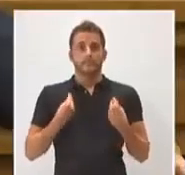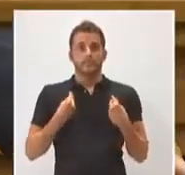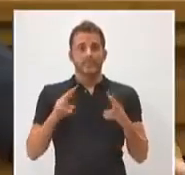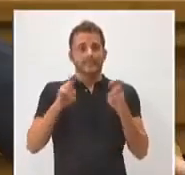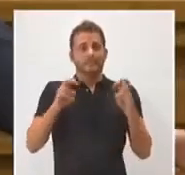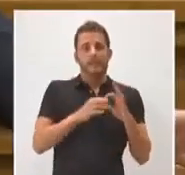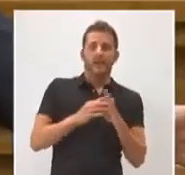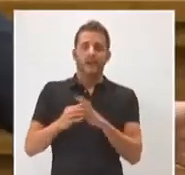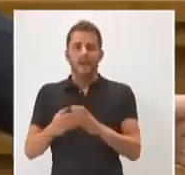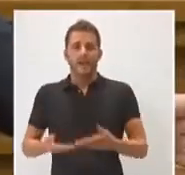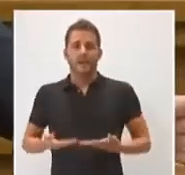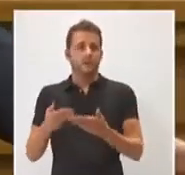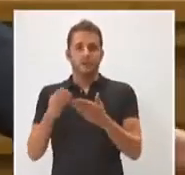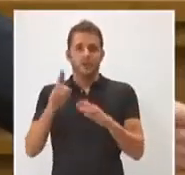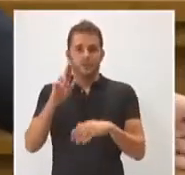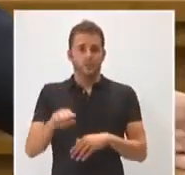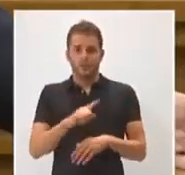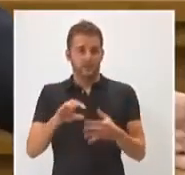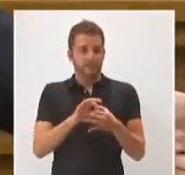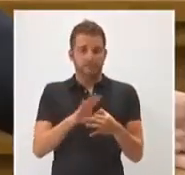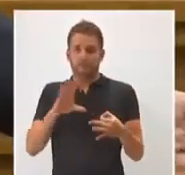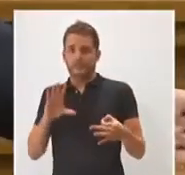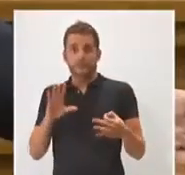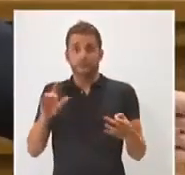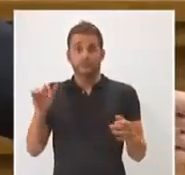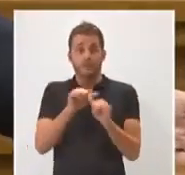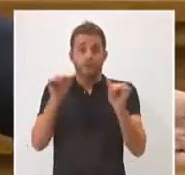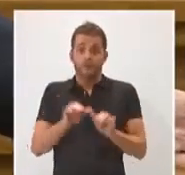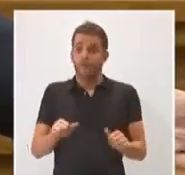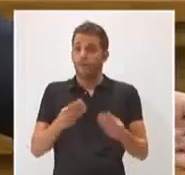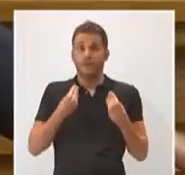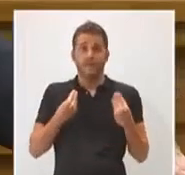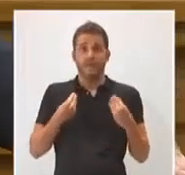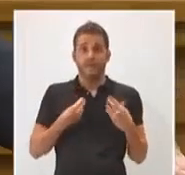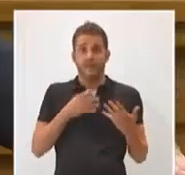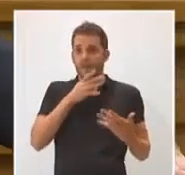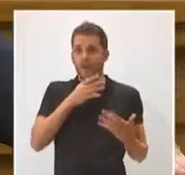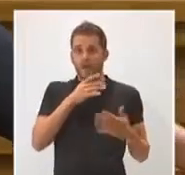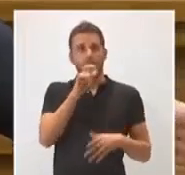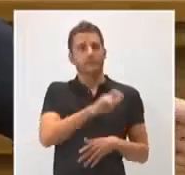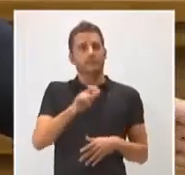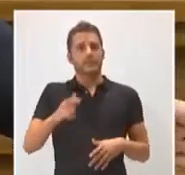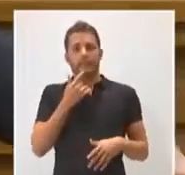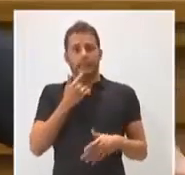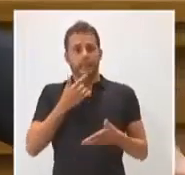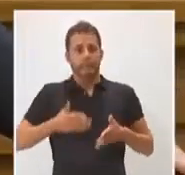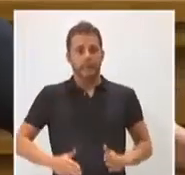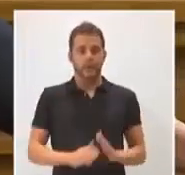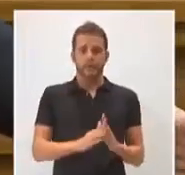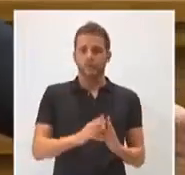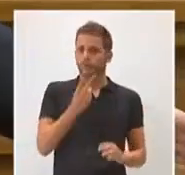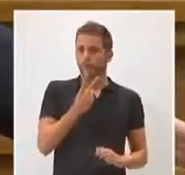se crean que no tiene que ver tiene que ver con un concepto de vida en el que la gente se ha resignado a que dos hijos e suseia mucho